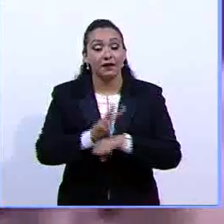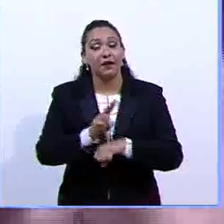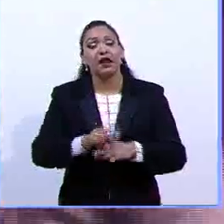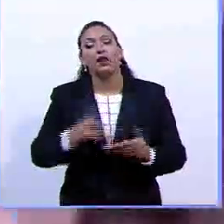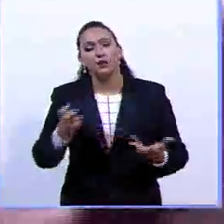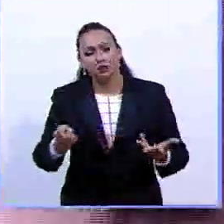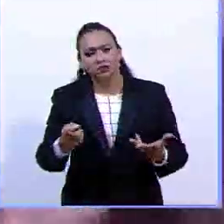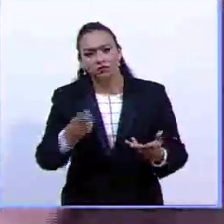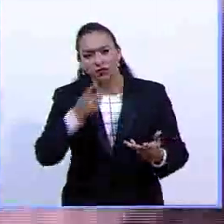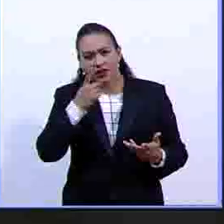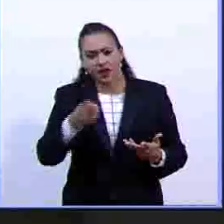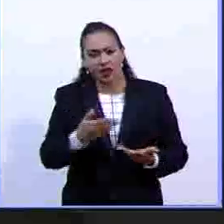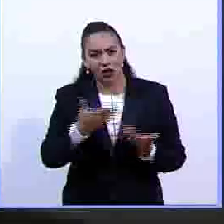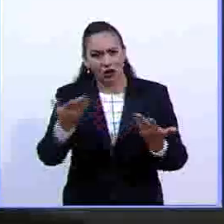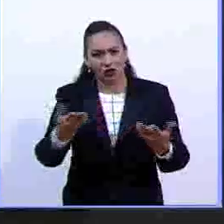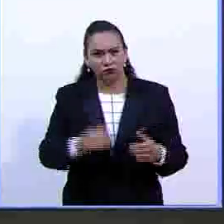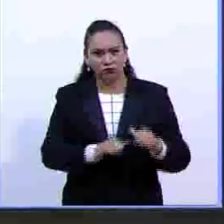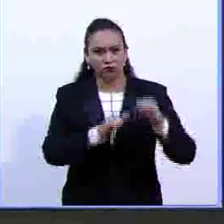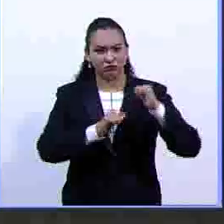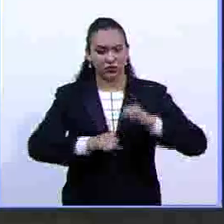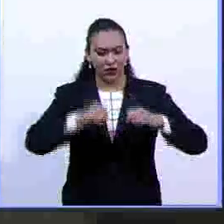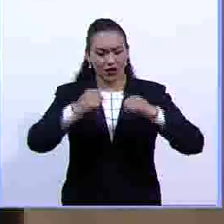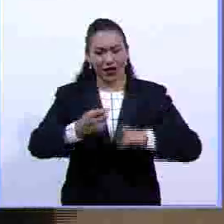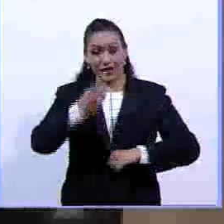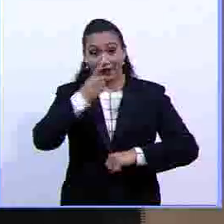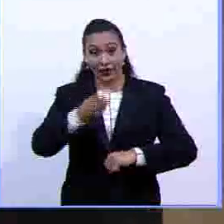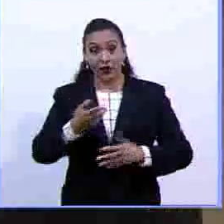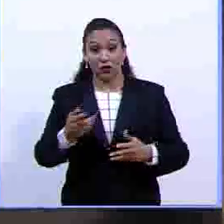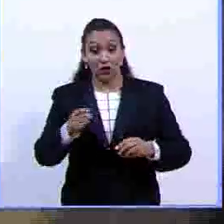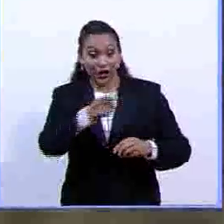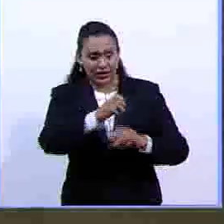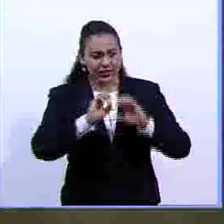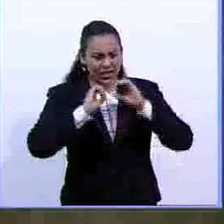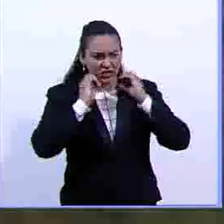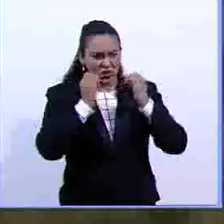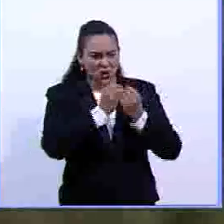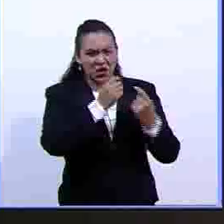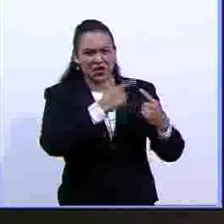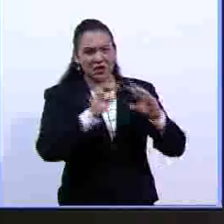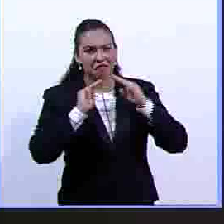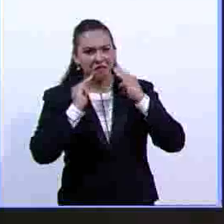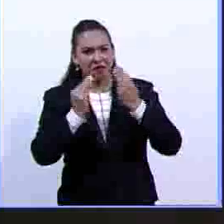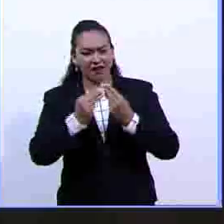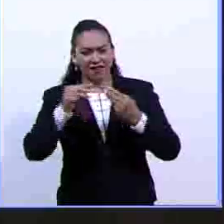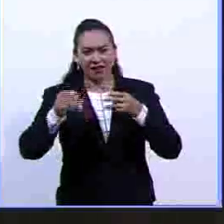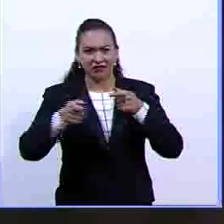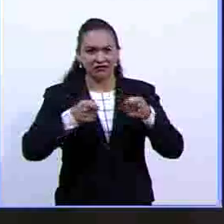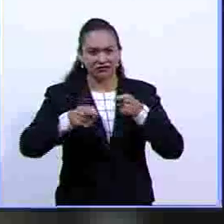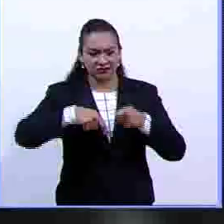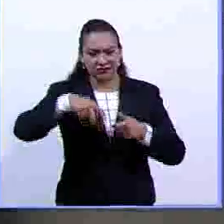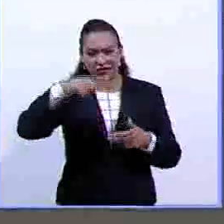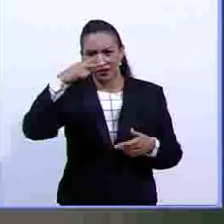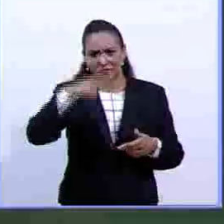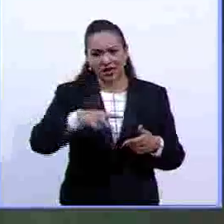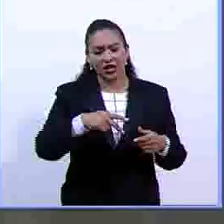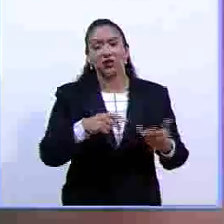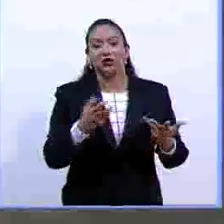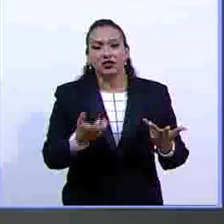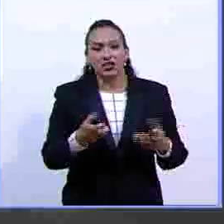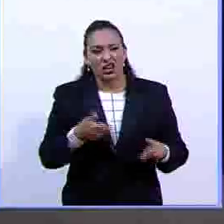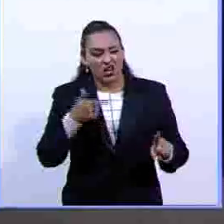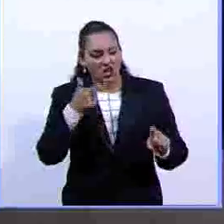Seguridad Pública, David McGowney, indicó que estas organizaciones operan en el país y el objetivo de la medida es